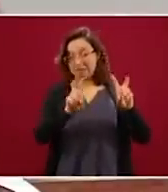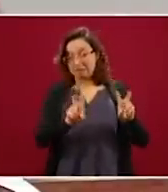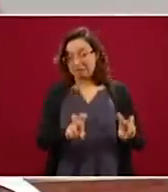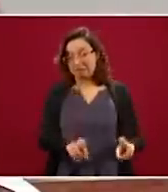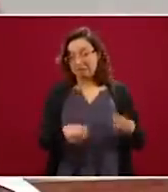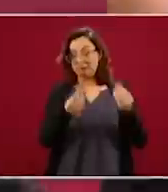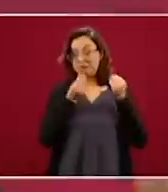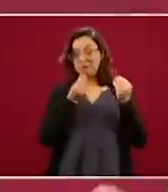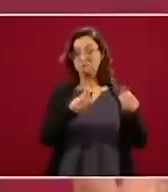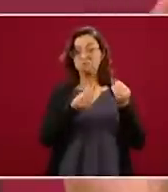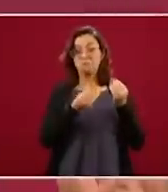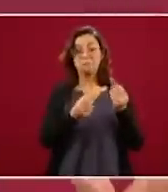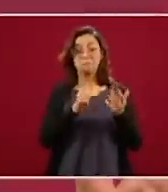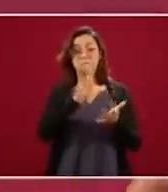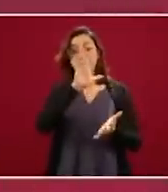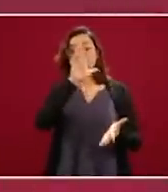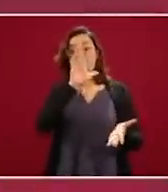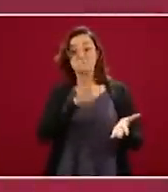pueden haber mil